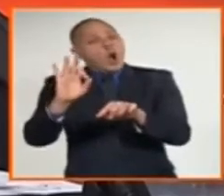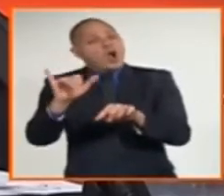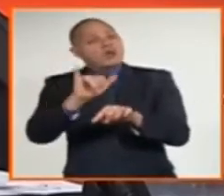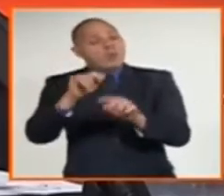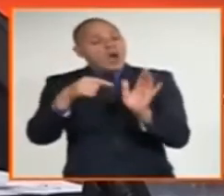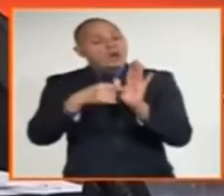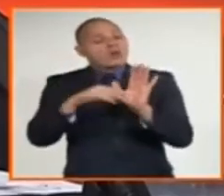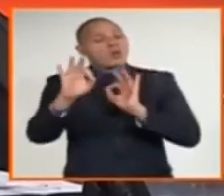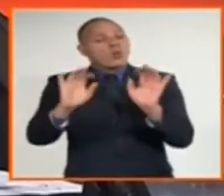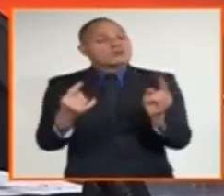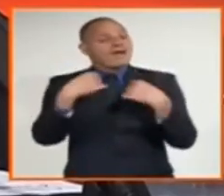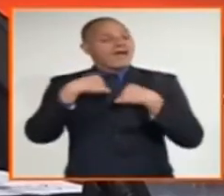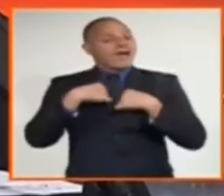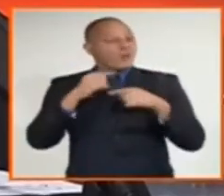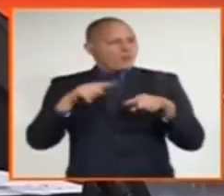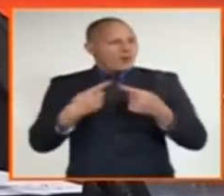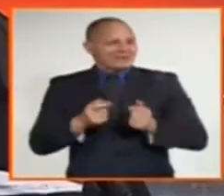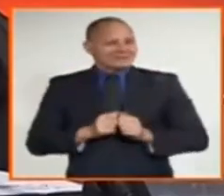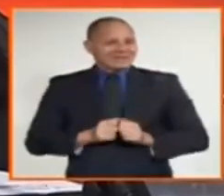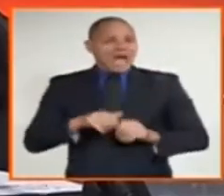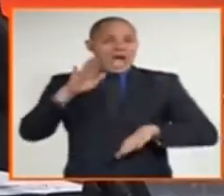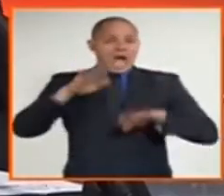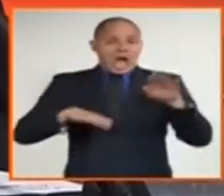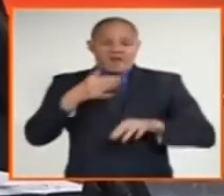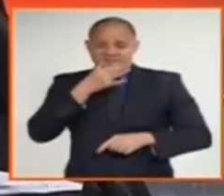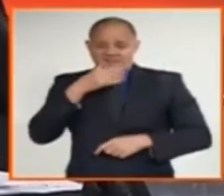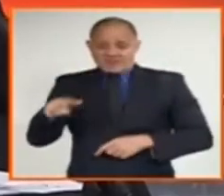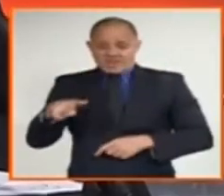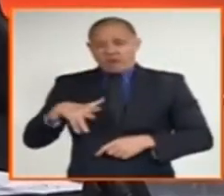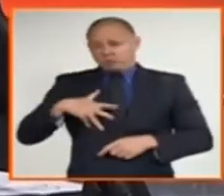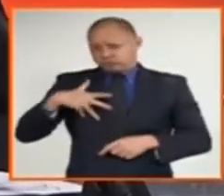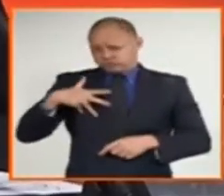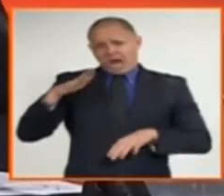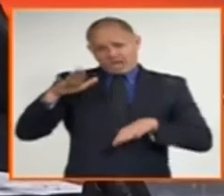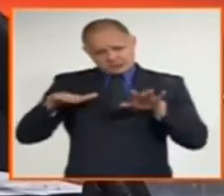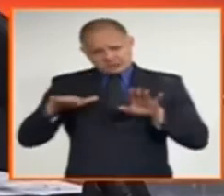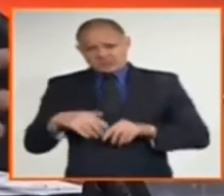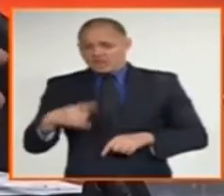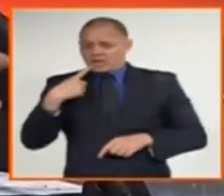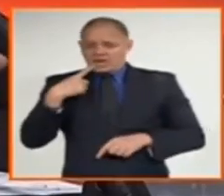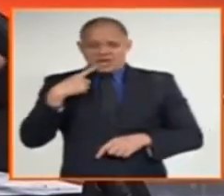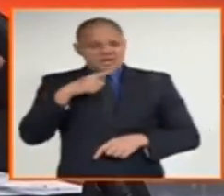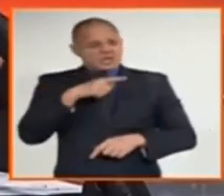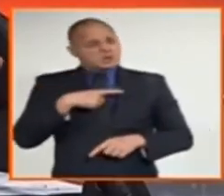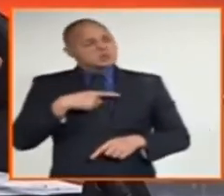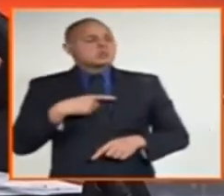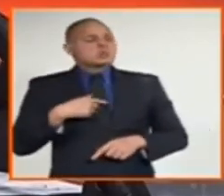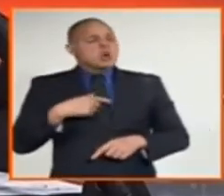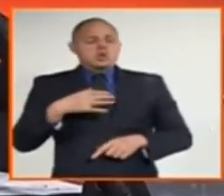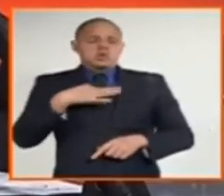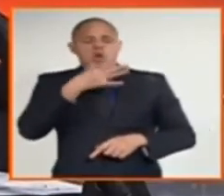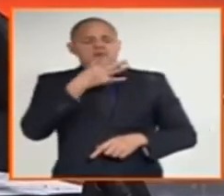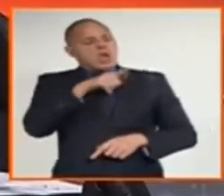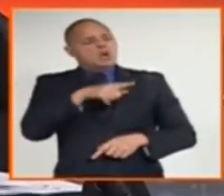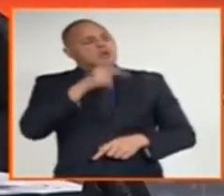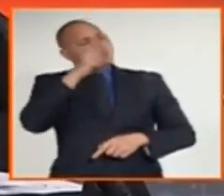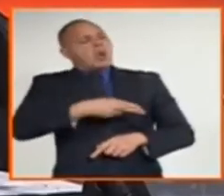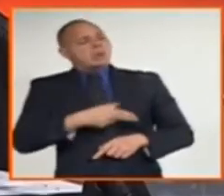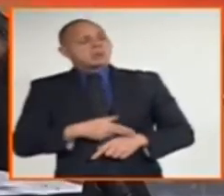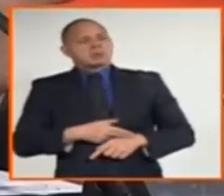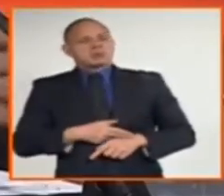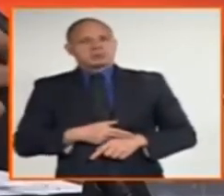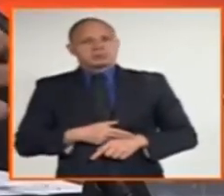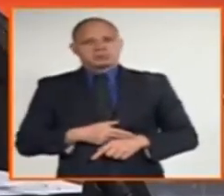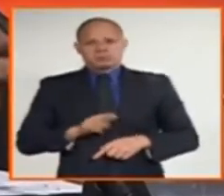persona cuidada hacia su cuidador. La capacitación, que es muy importante, los cuidadores deben estar capacitados